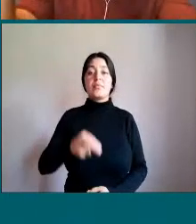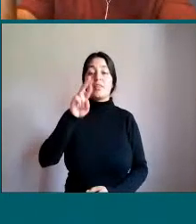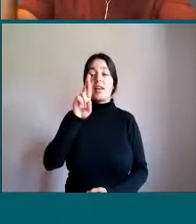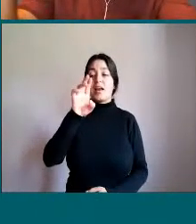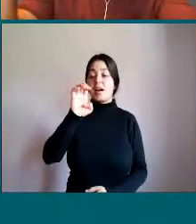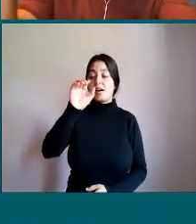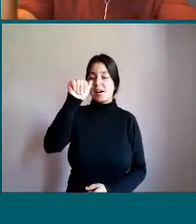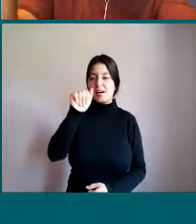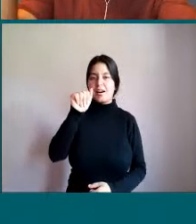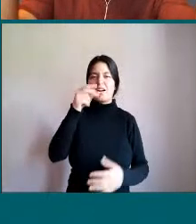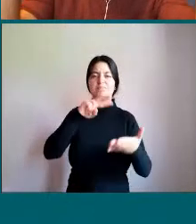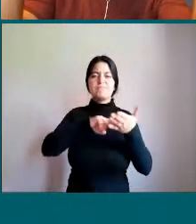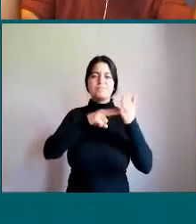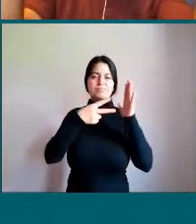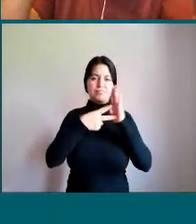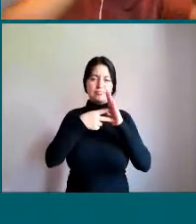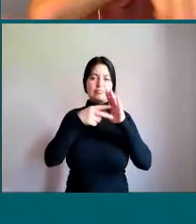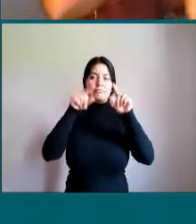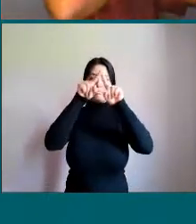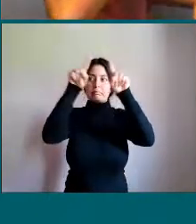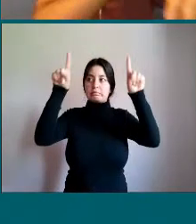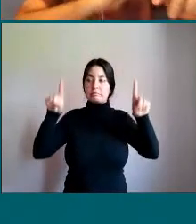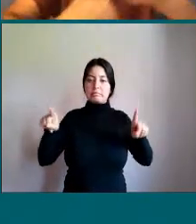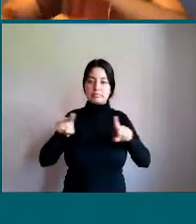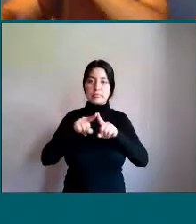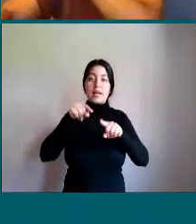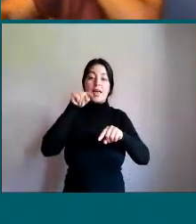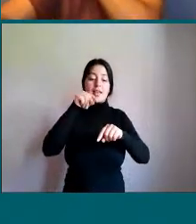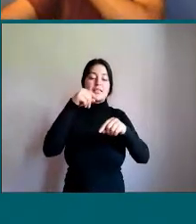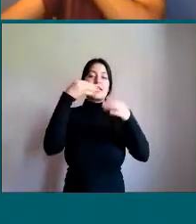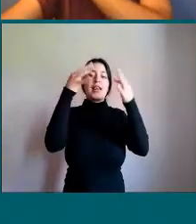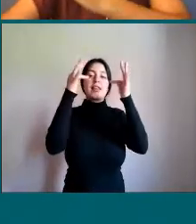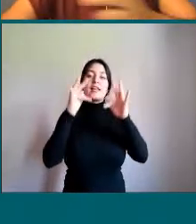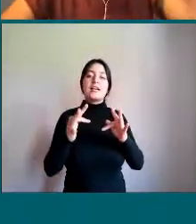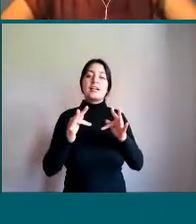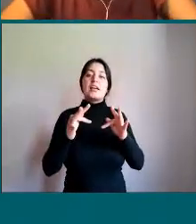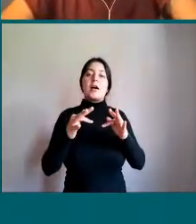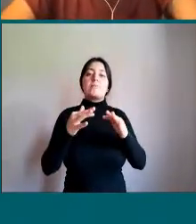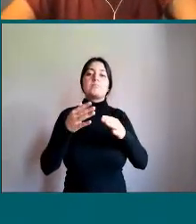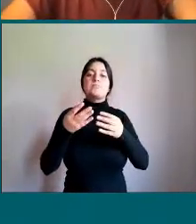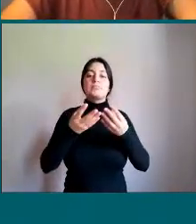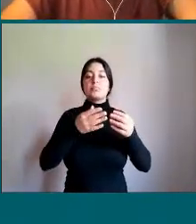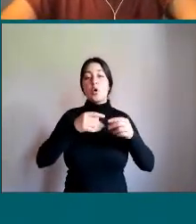que es la tarea competencial, ¿sí? ¿Qué es la tarea competencial? Pues